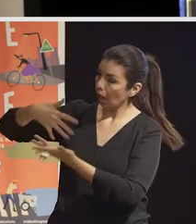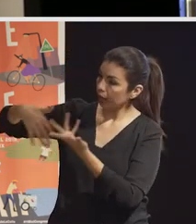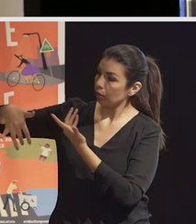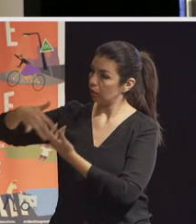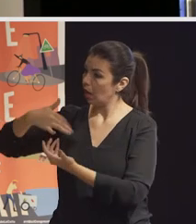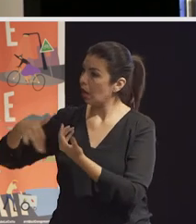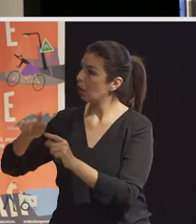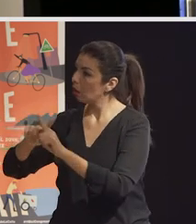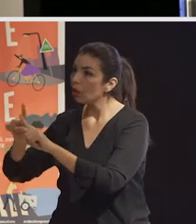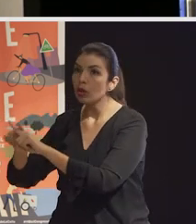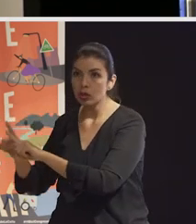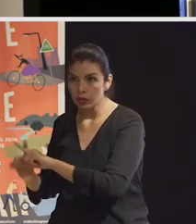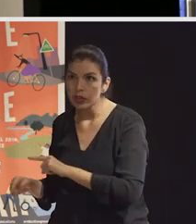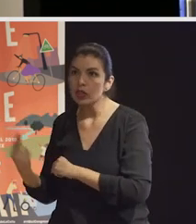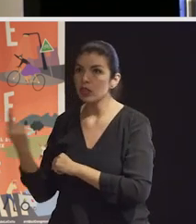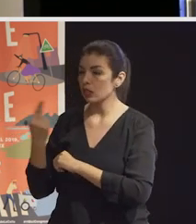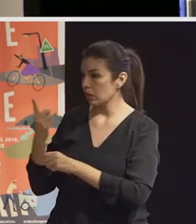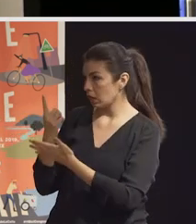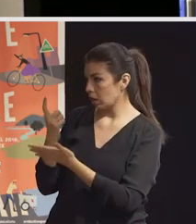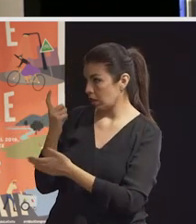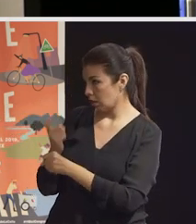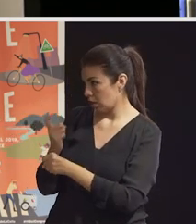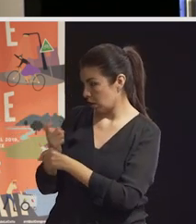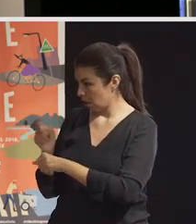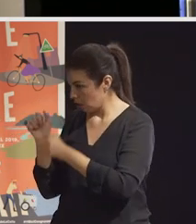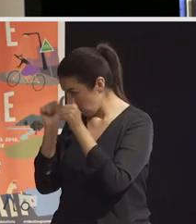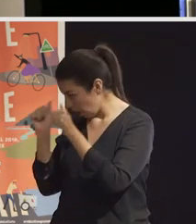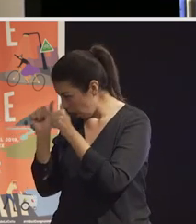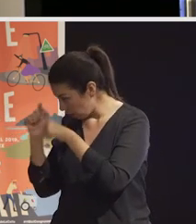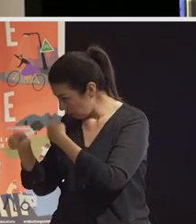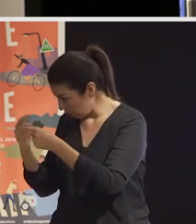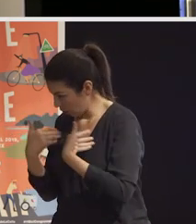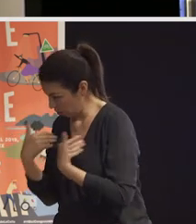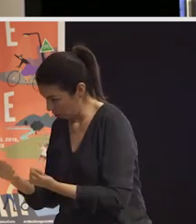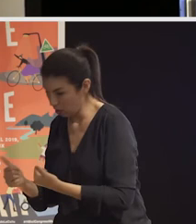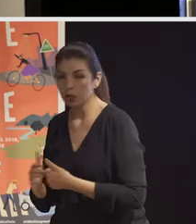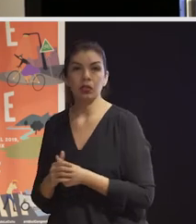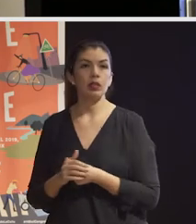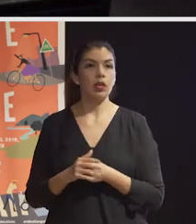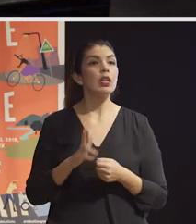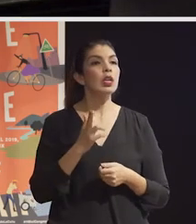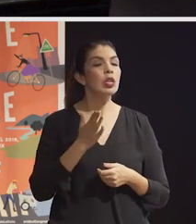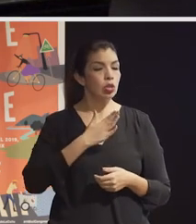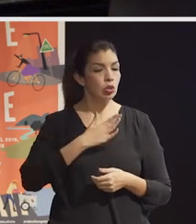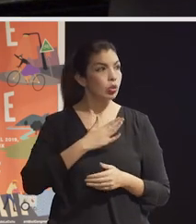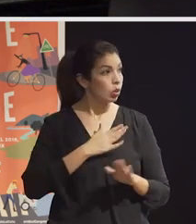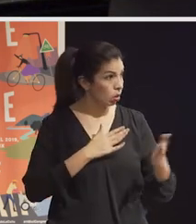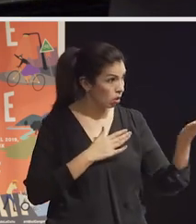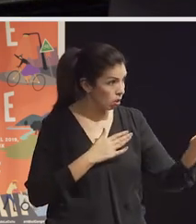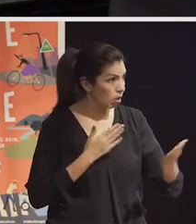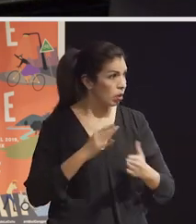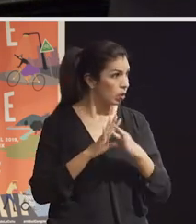no sé si están de acuerdo a ver nos llamó mucho la atención esta pregunta pensamos que si existe y